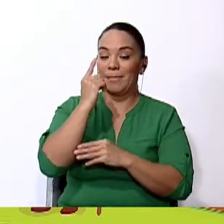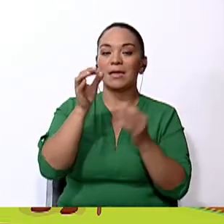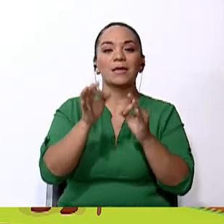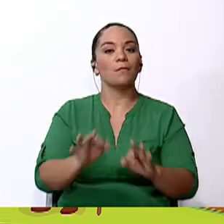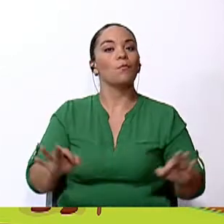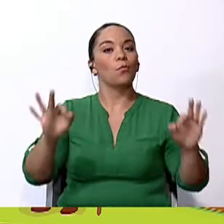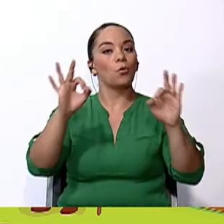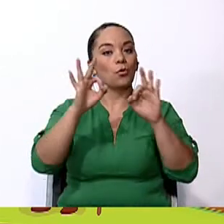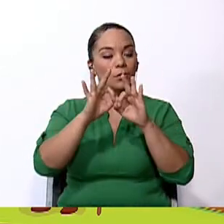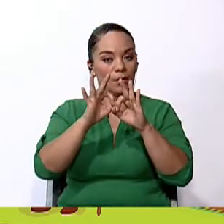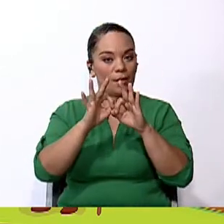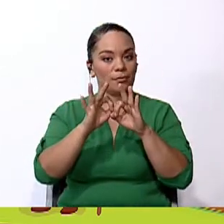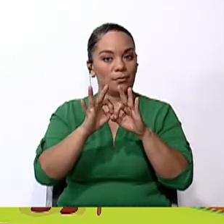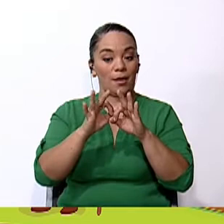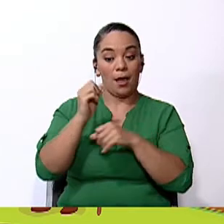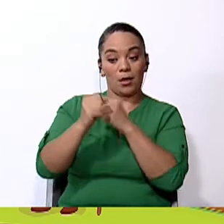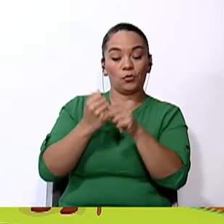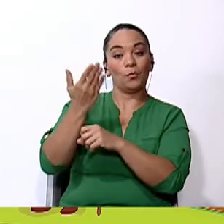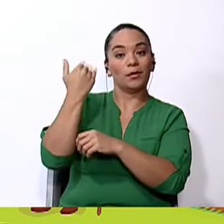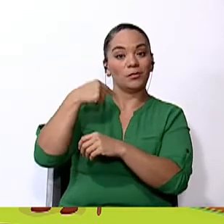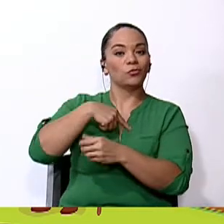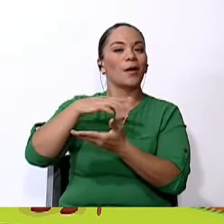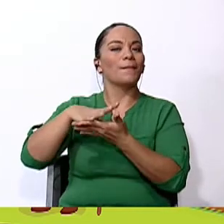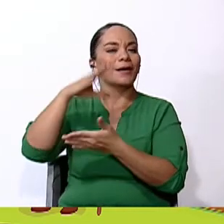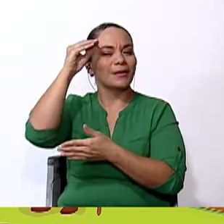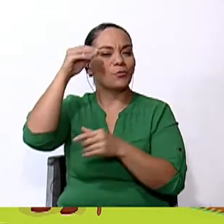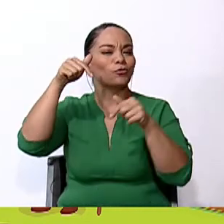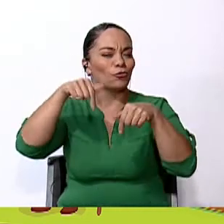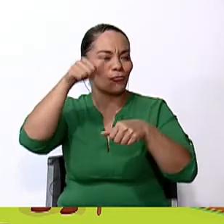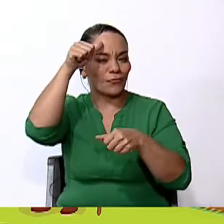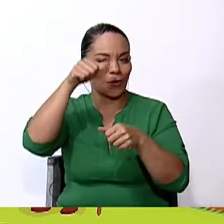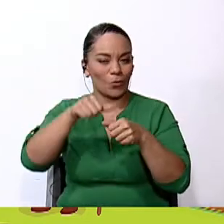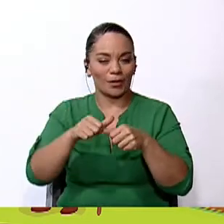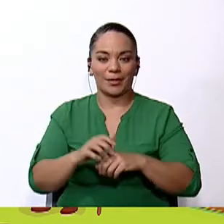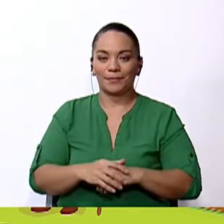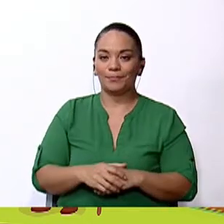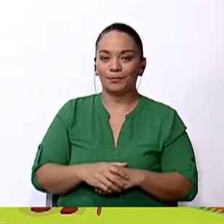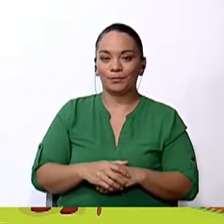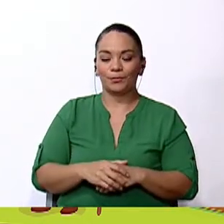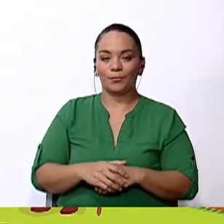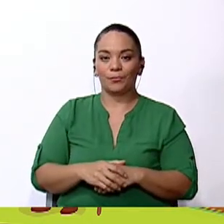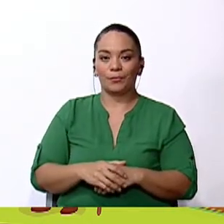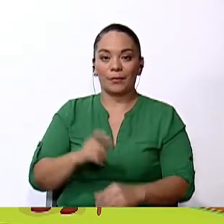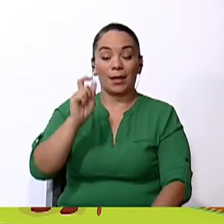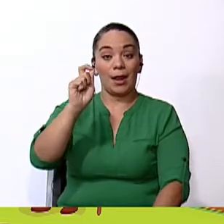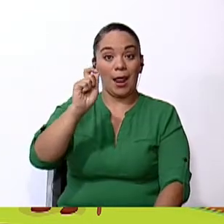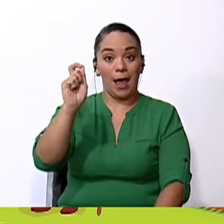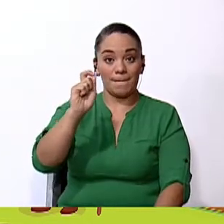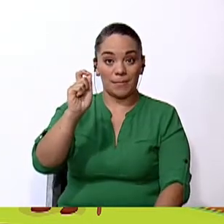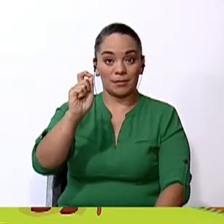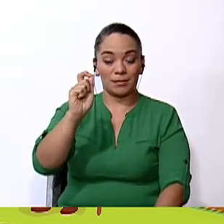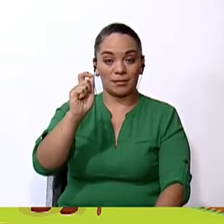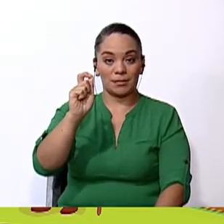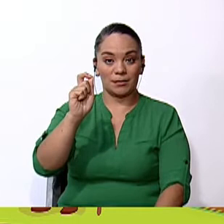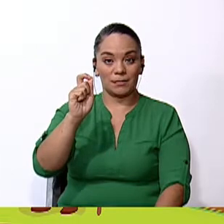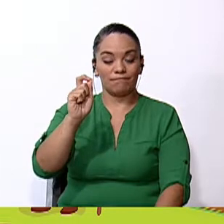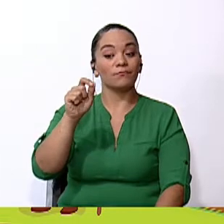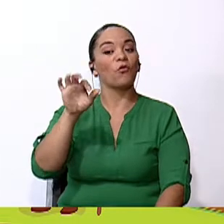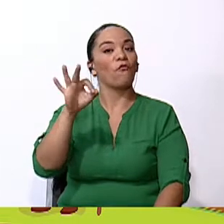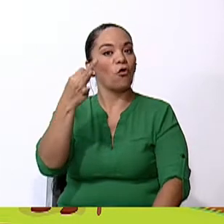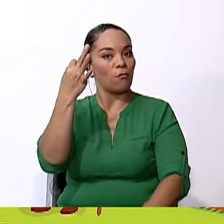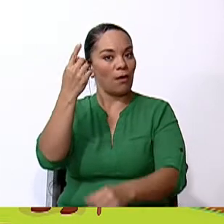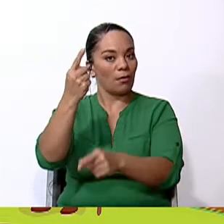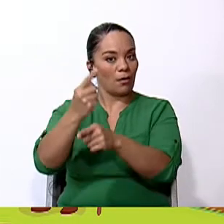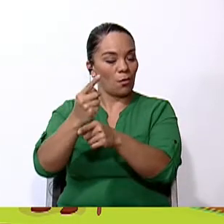desde el año pasado, pero hoy la vamos a retomar. Vamos a tomar nuestro lápiz de escribir